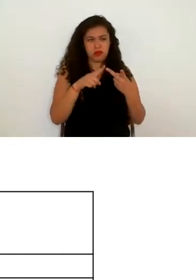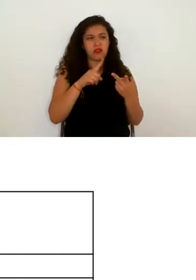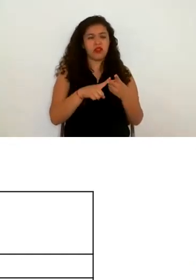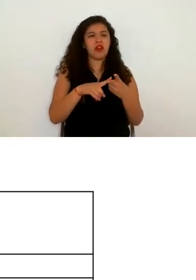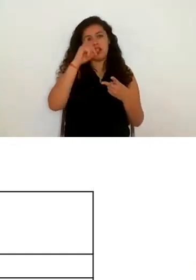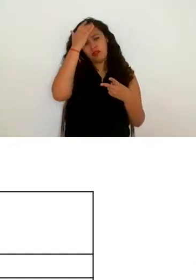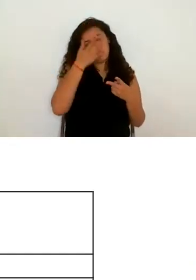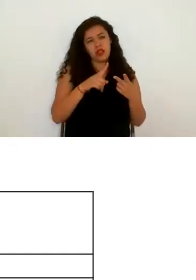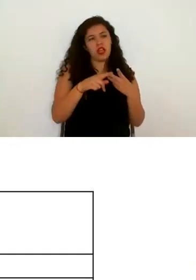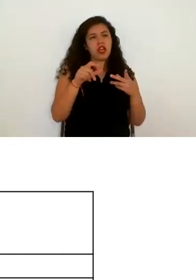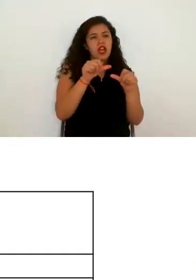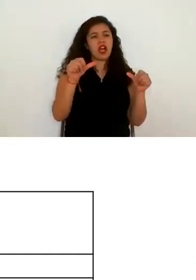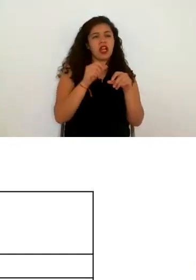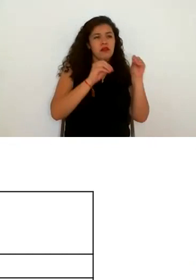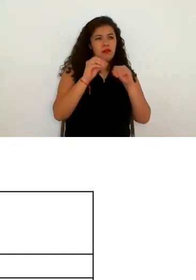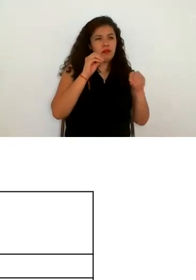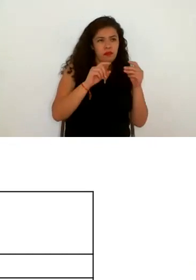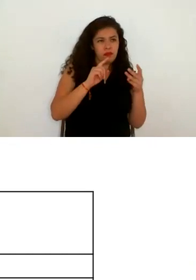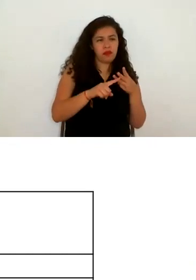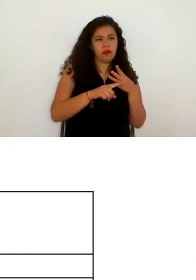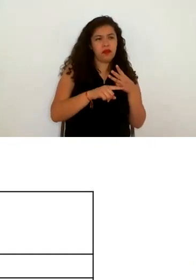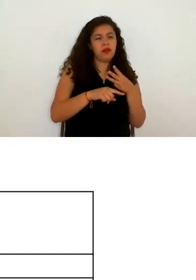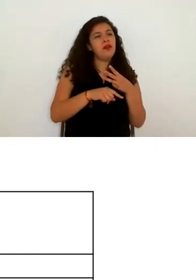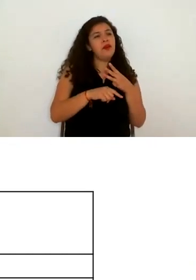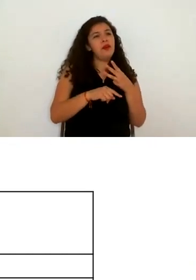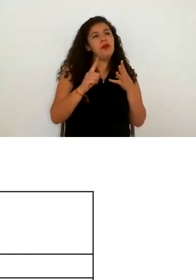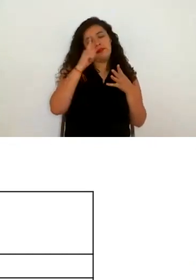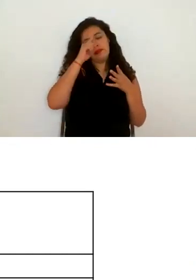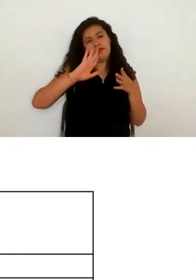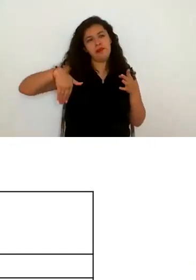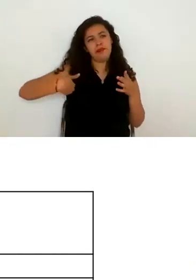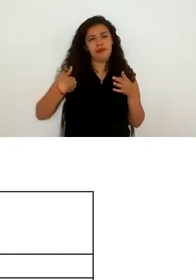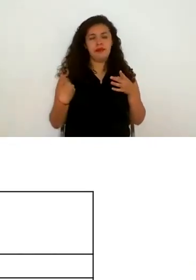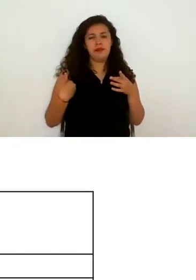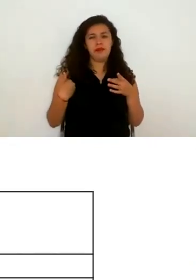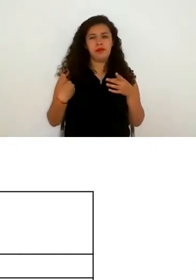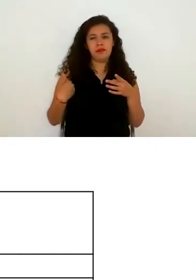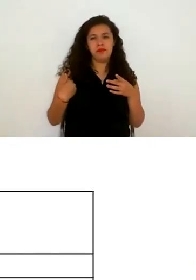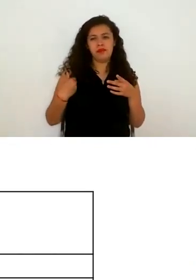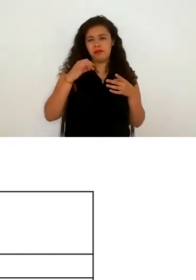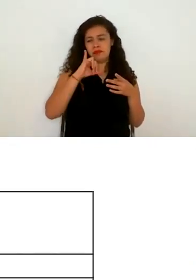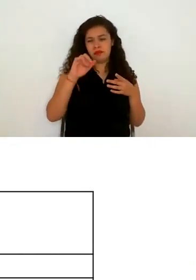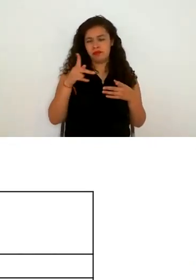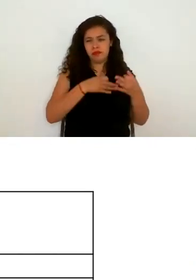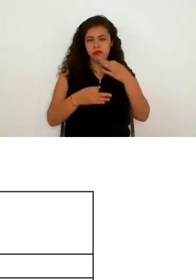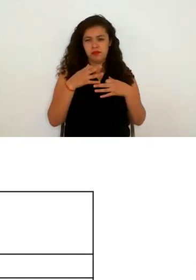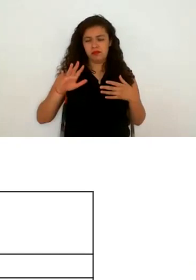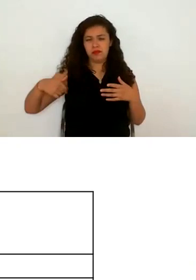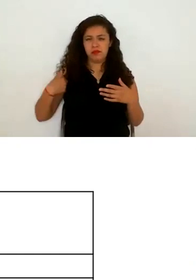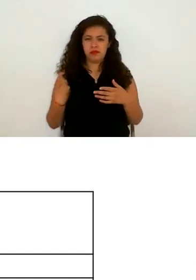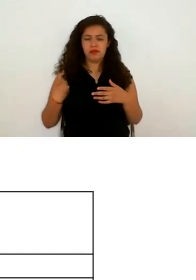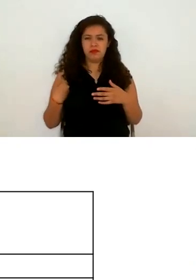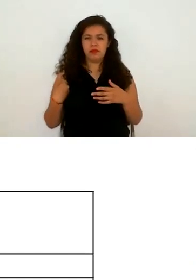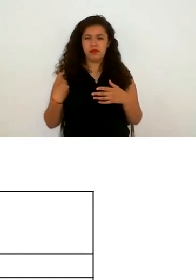logos, el área productora, que al ser un espacio de resguardo para toda la IAP, habrá